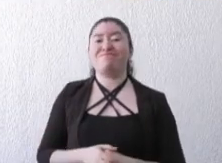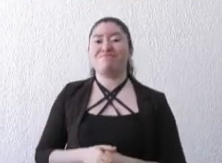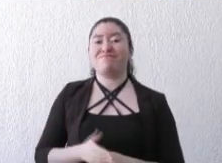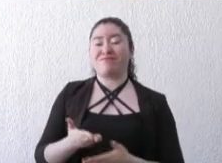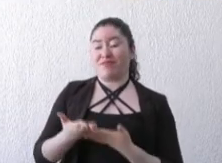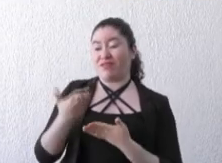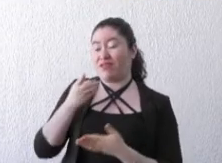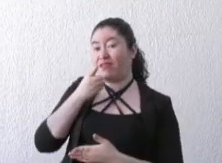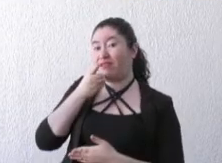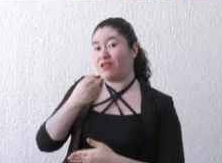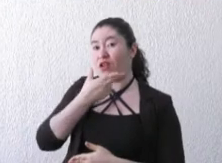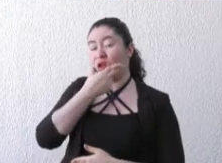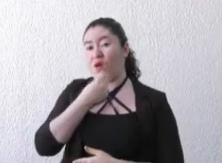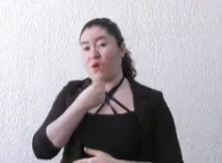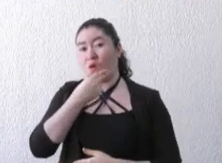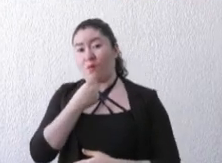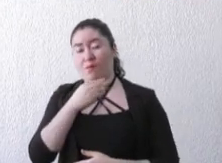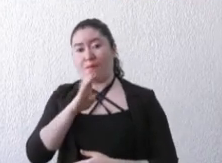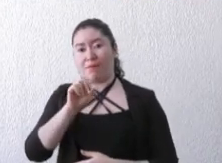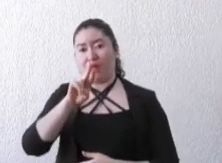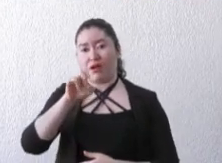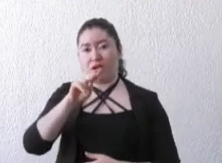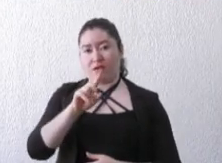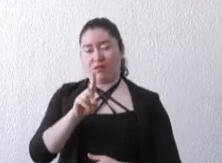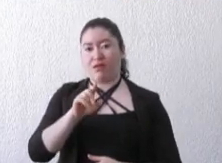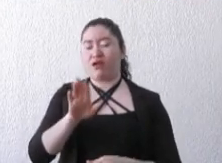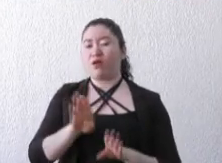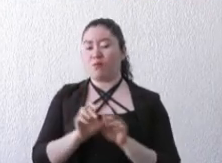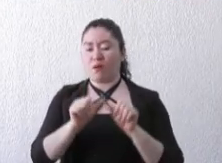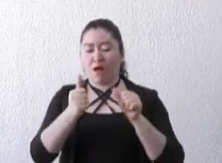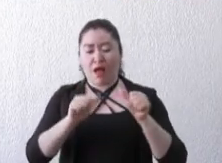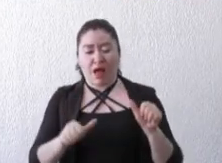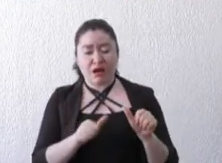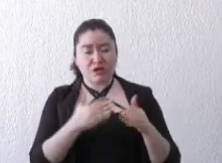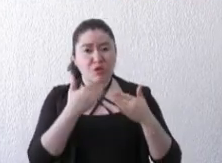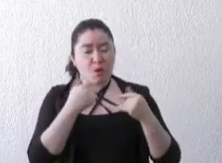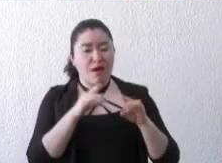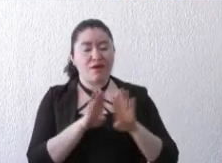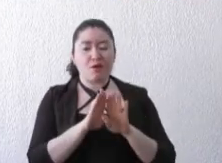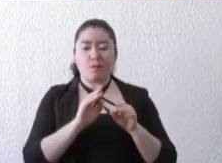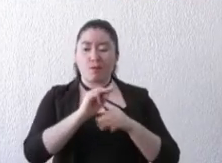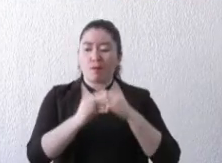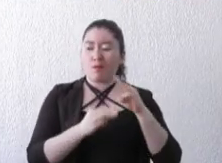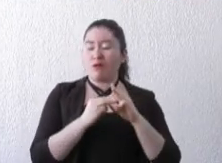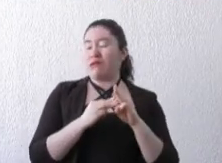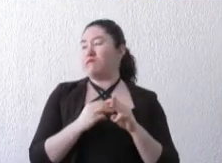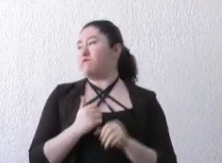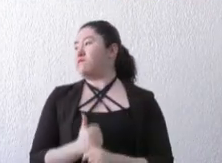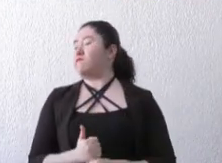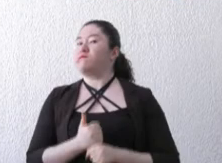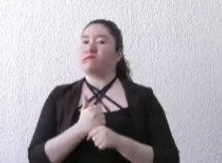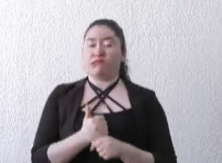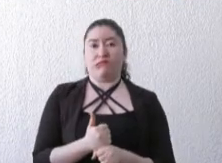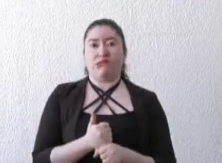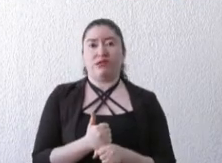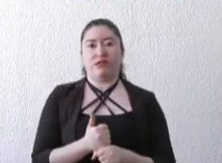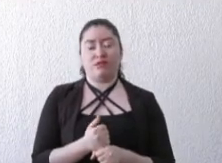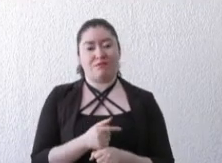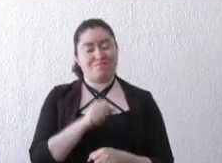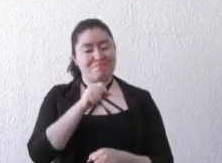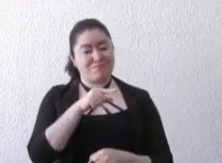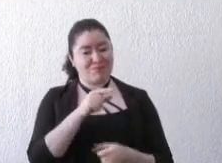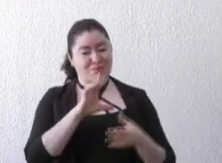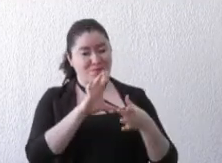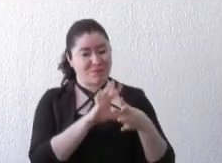arte, la crudeza de la realidad haría que el mundo fuese insoportable. Me resulta difícil traducir en palabras